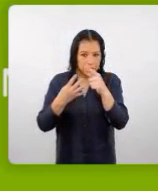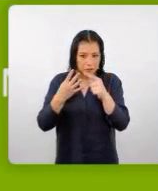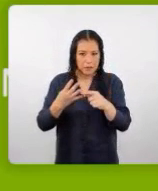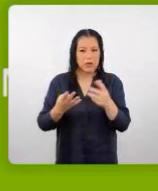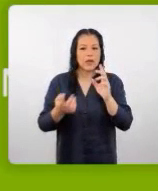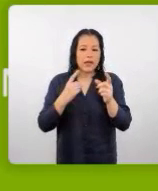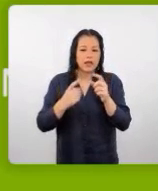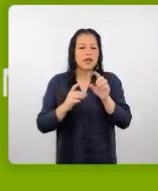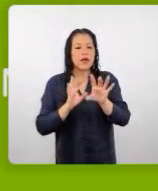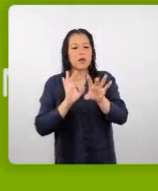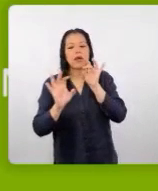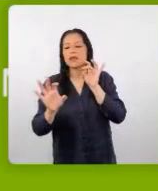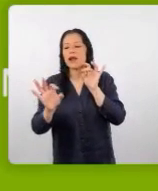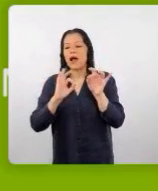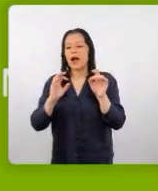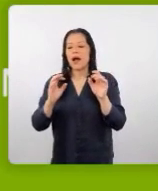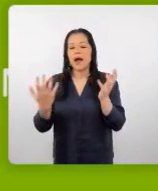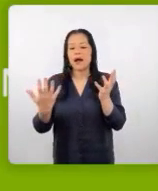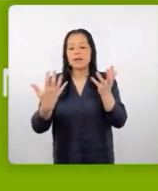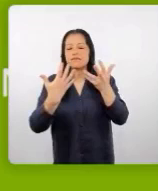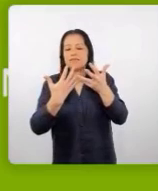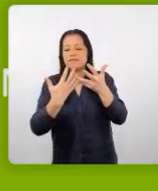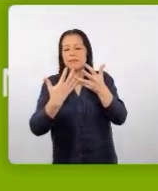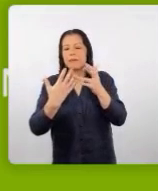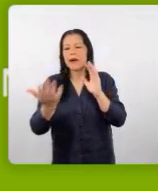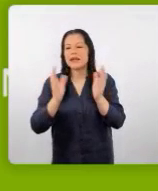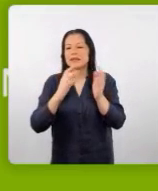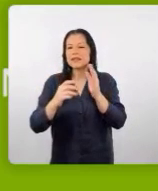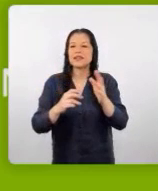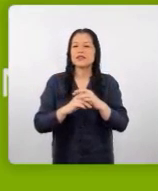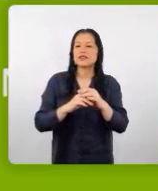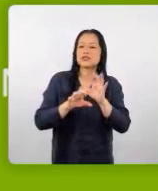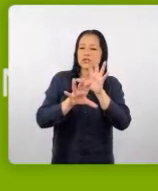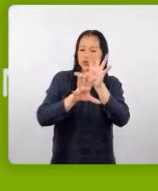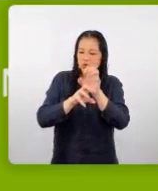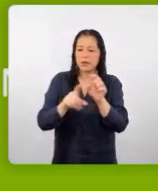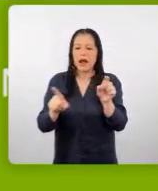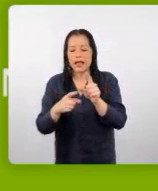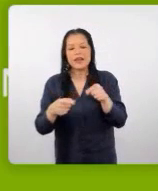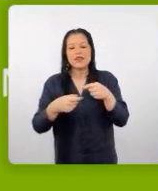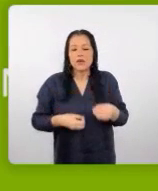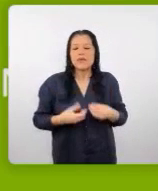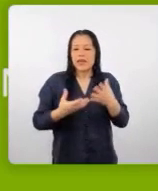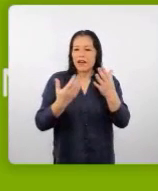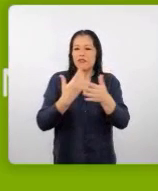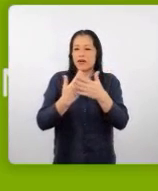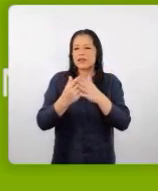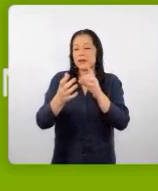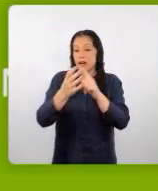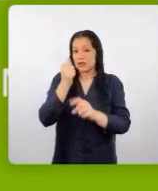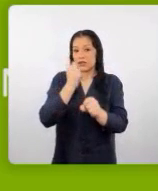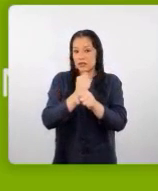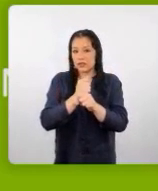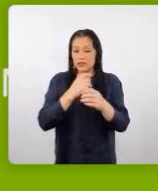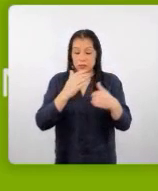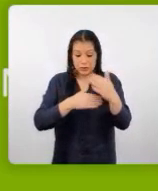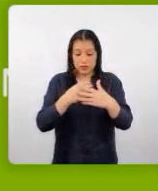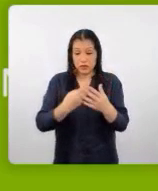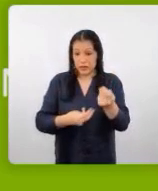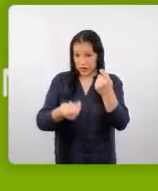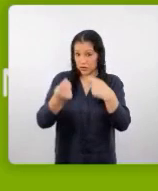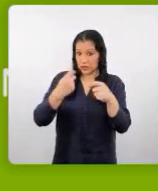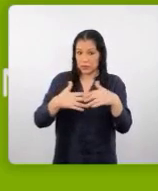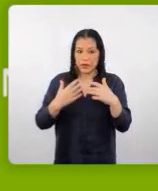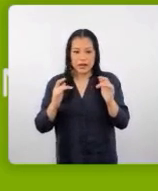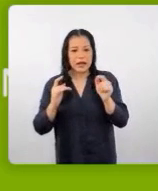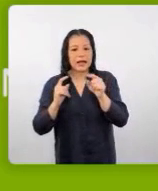símil y eso a nosotros nos ayuda. Entonces, dentro de los procesos también de entablamiento de confianza y en estos procesos de negociación, el poder encontrar